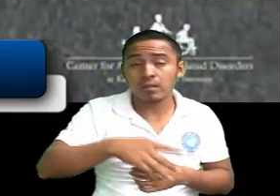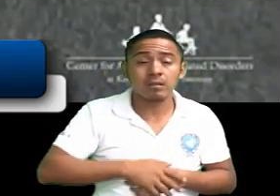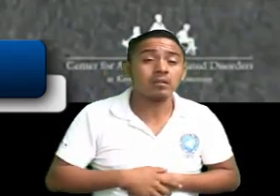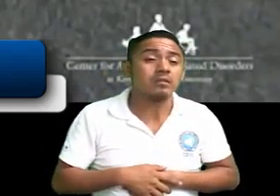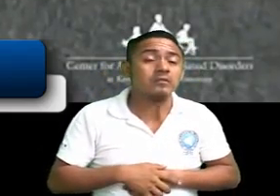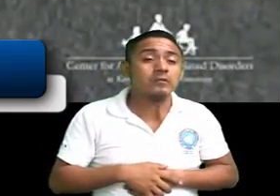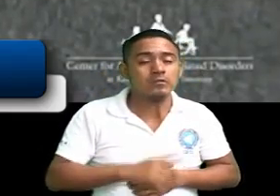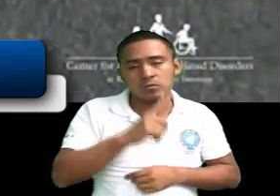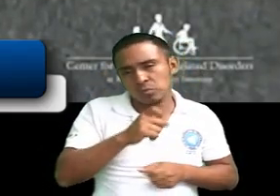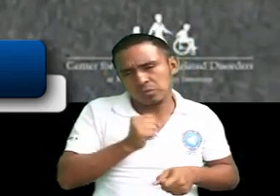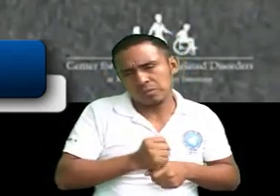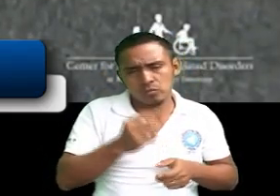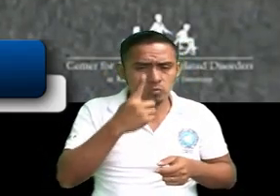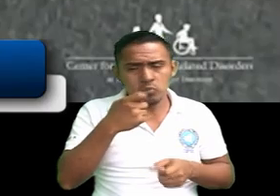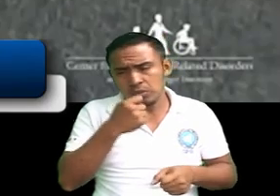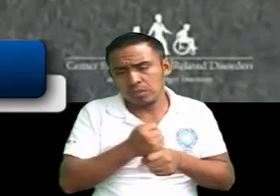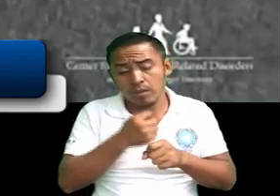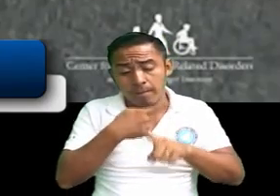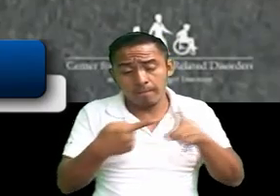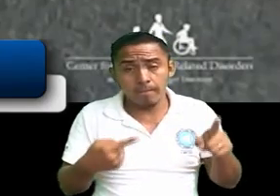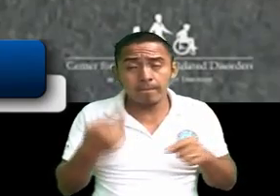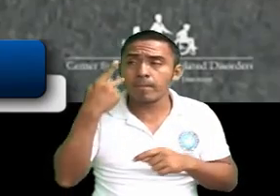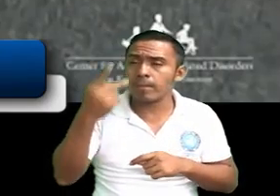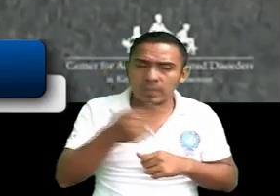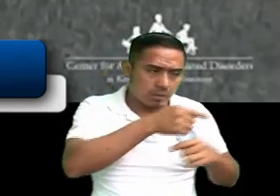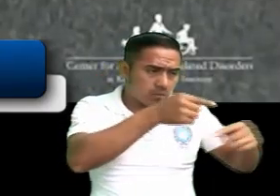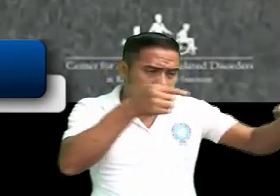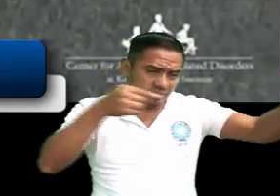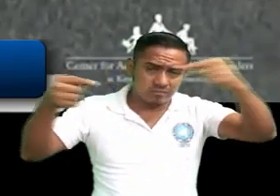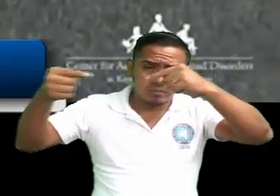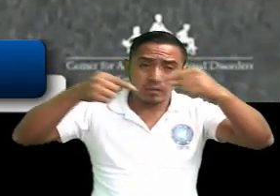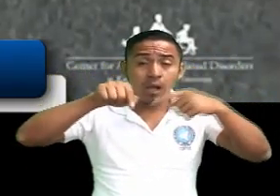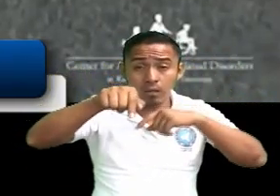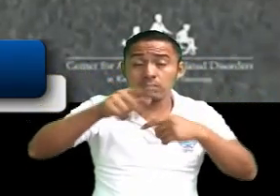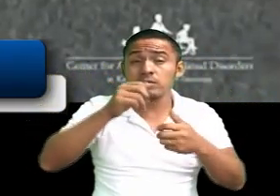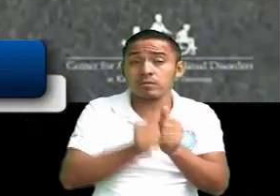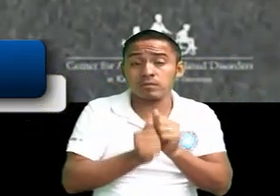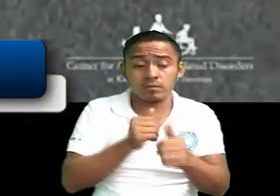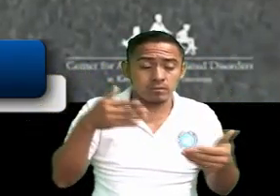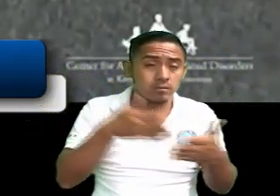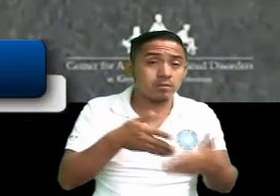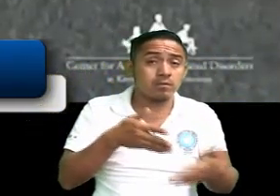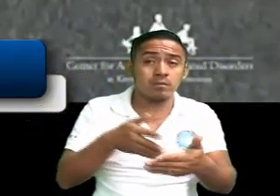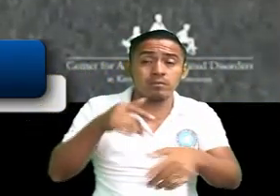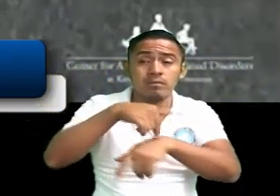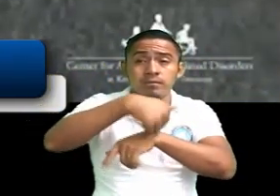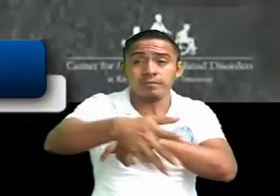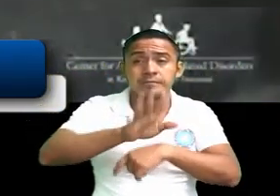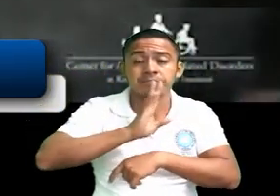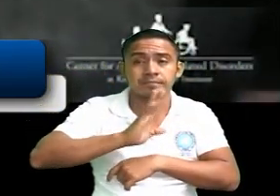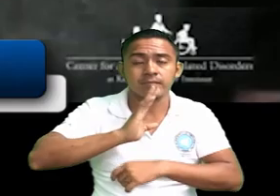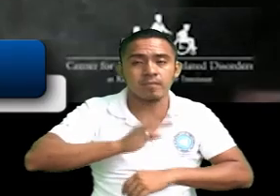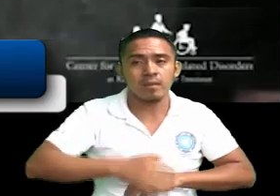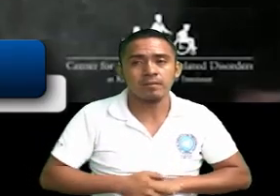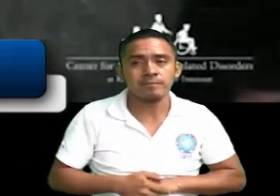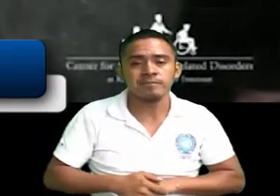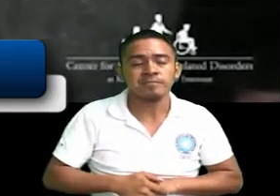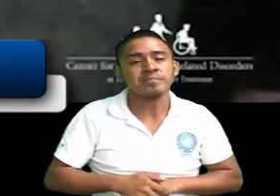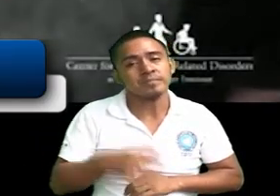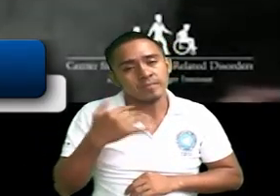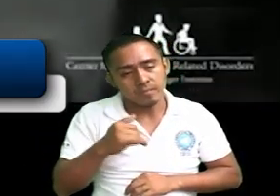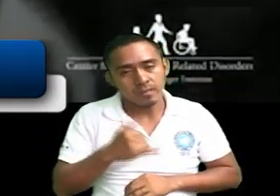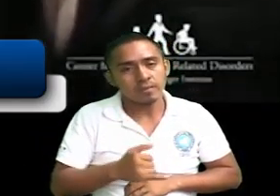decir, si un niño está viviendo violencia o hay frecuentemente pleitos entre padre y madre y el niño está en esa